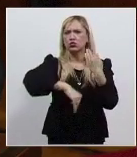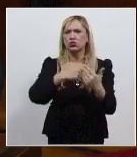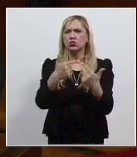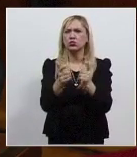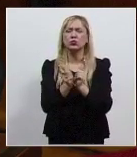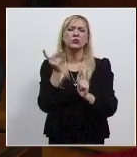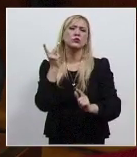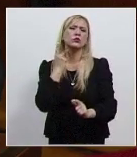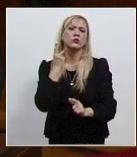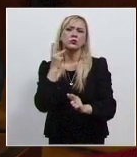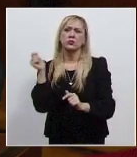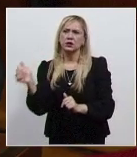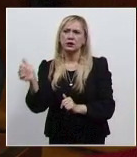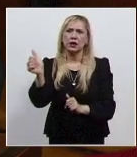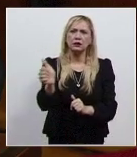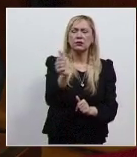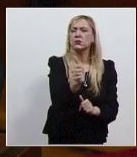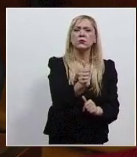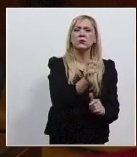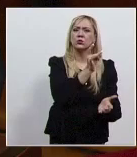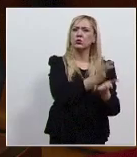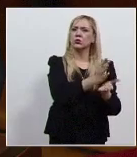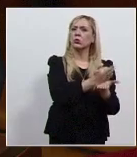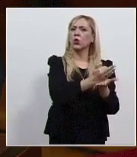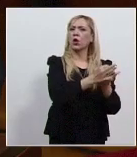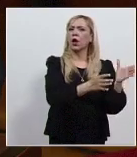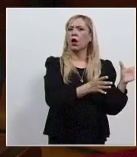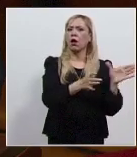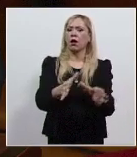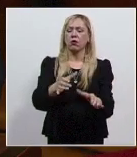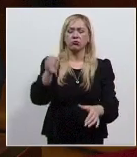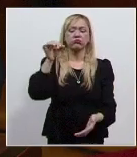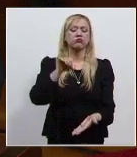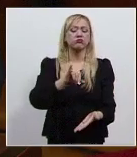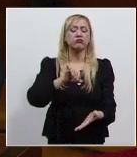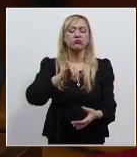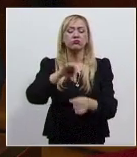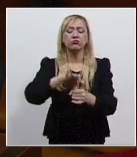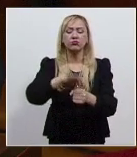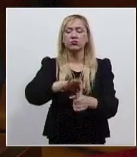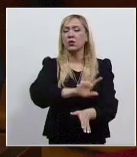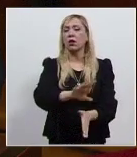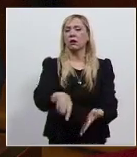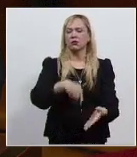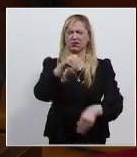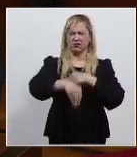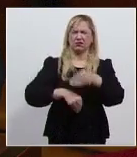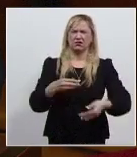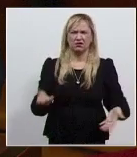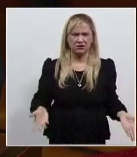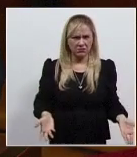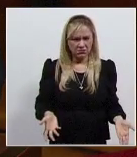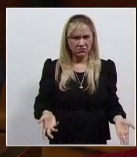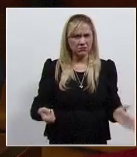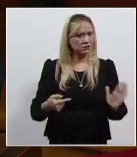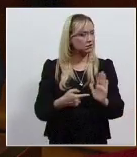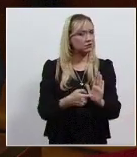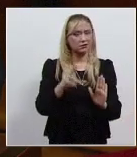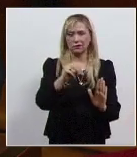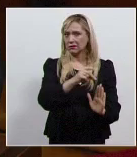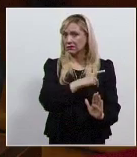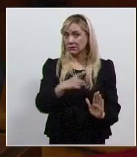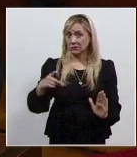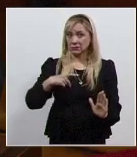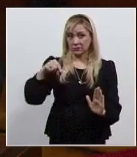advierten violaciones en el procedimiento seguido que tienen potencial invalidante conforme a los recientes precedentes emitidos por